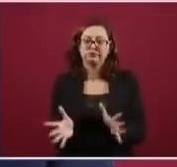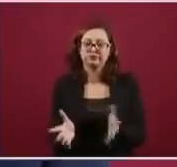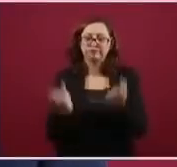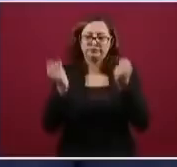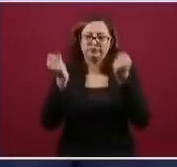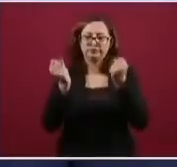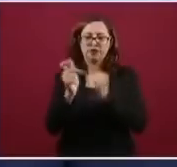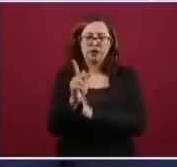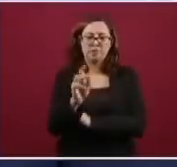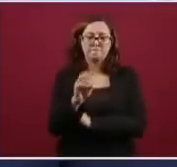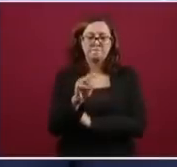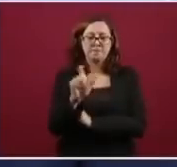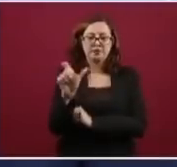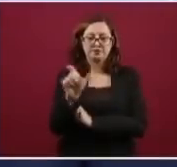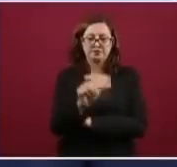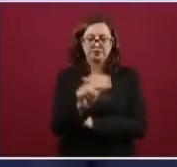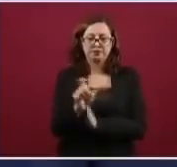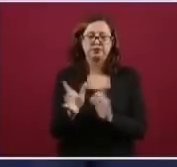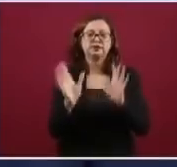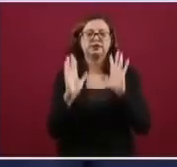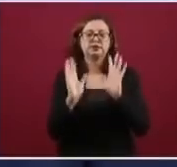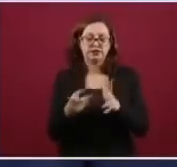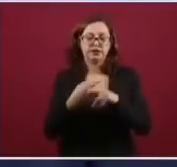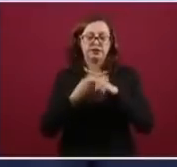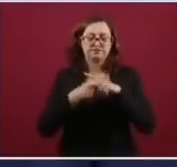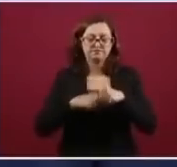a pemex ya empezamos